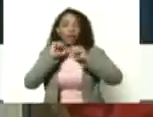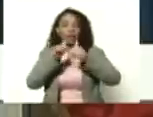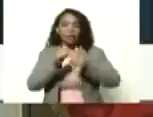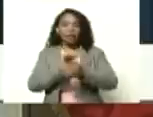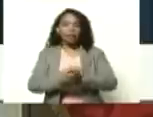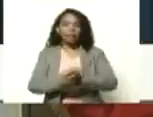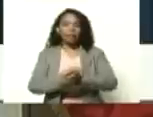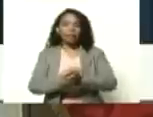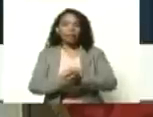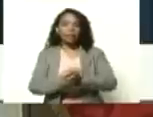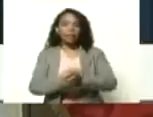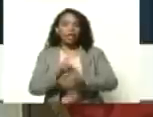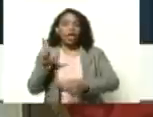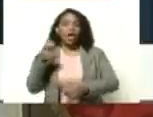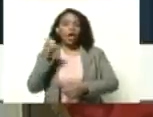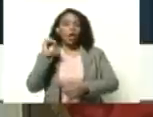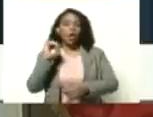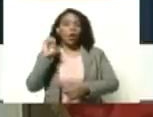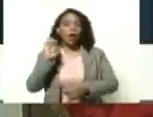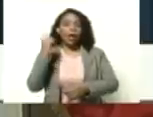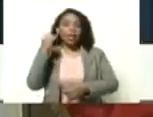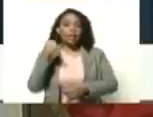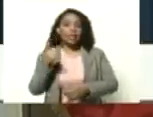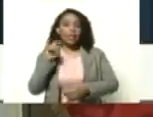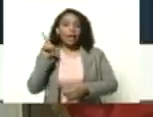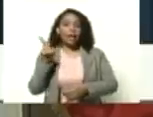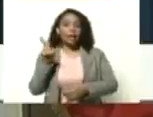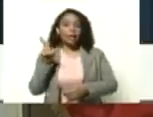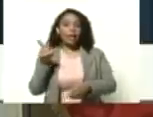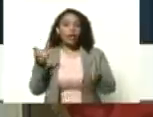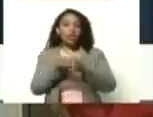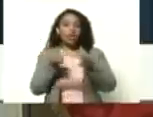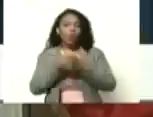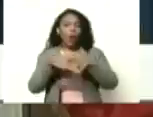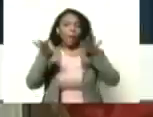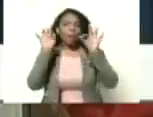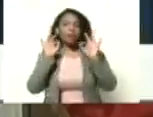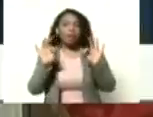que son algo es una unidad especializada